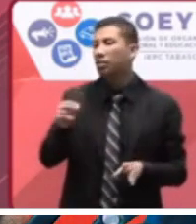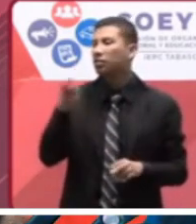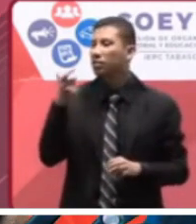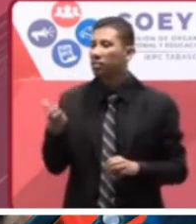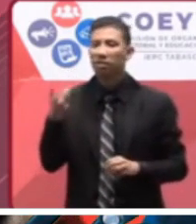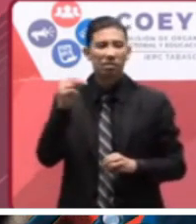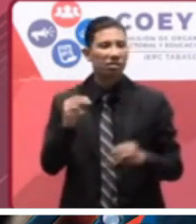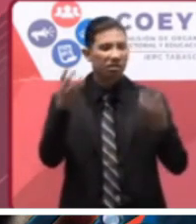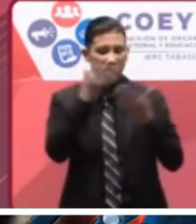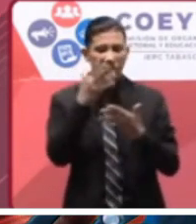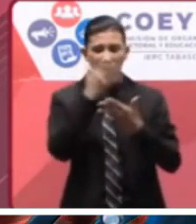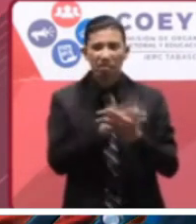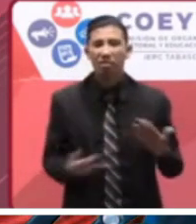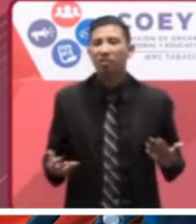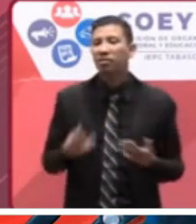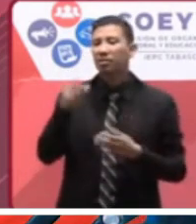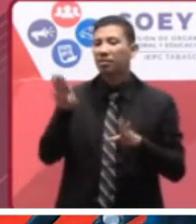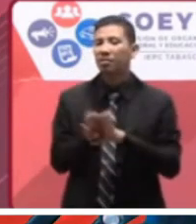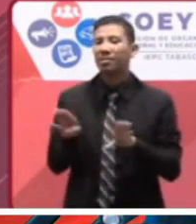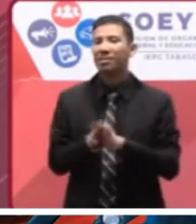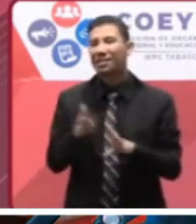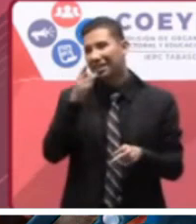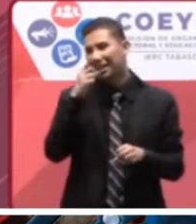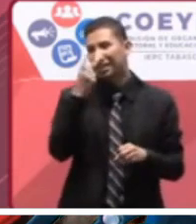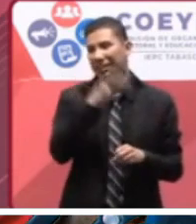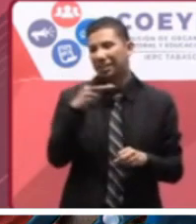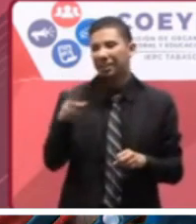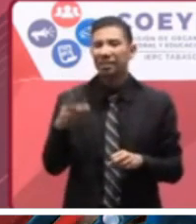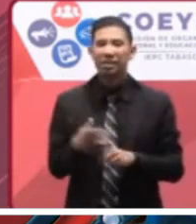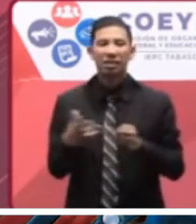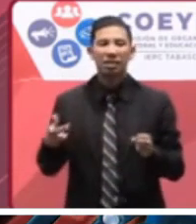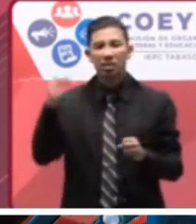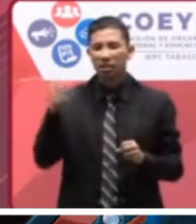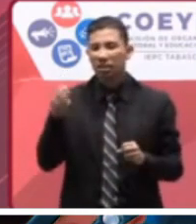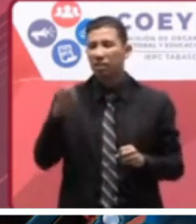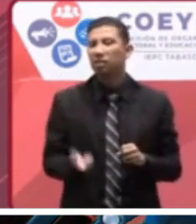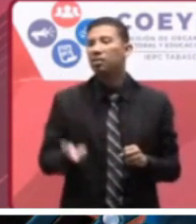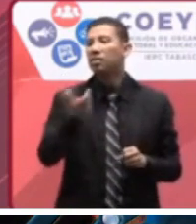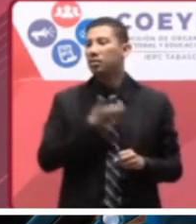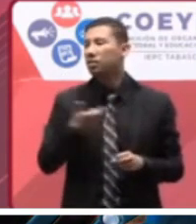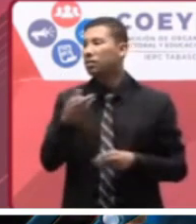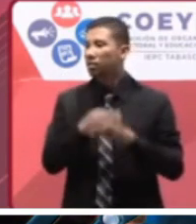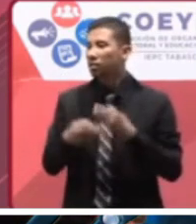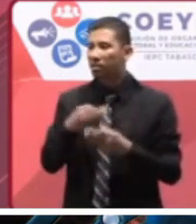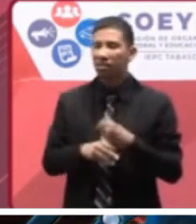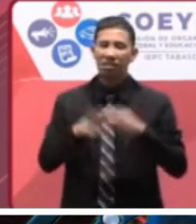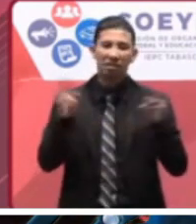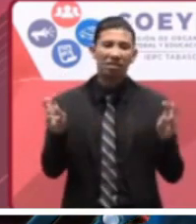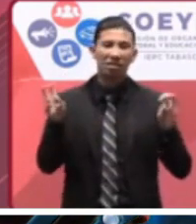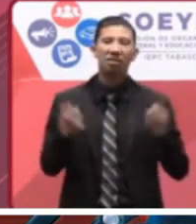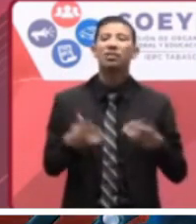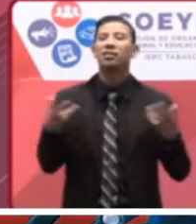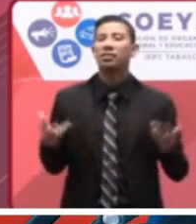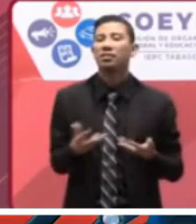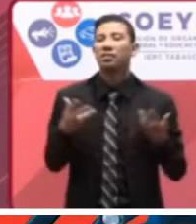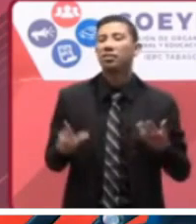confundamos la discusión. La remuneración, lo dice la propia Constitución, es ingreso y es todas las prestaciones materiales y demás que recibe un